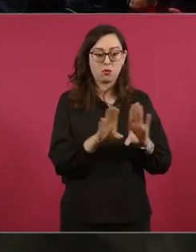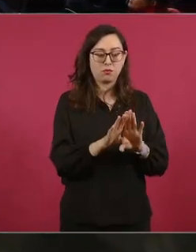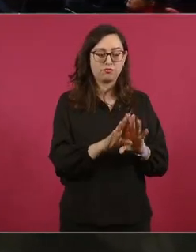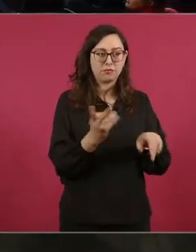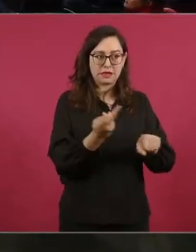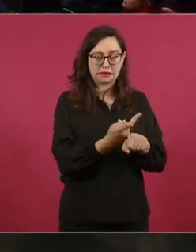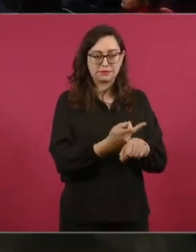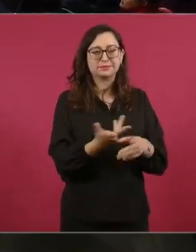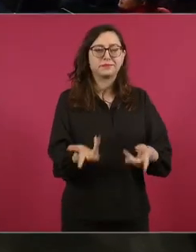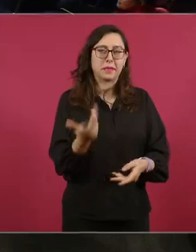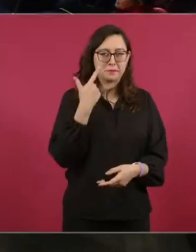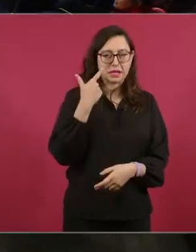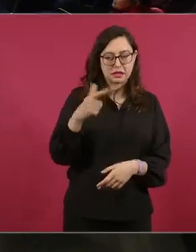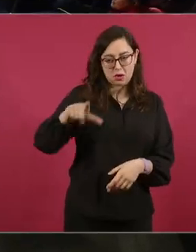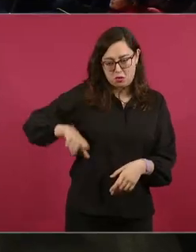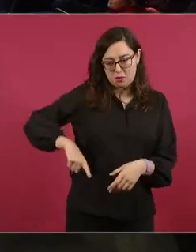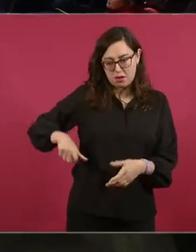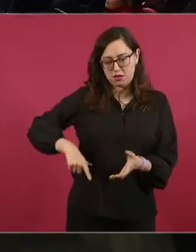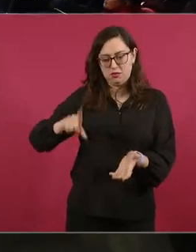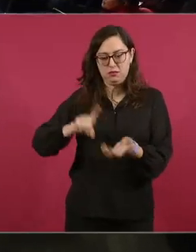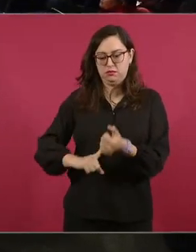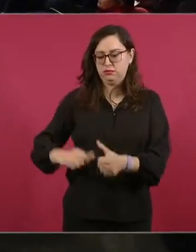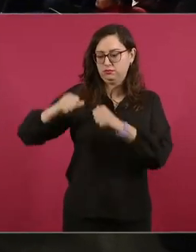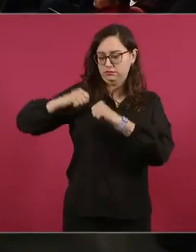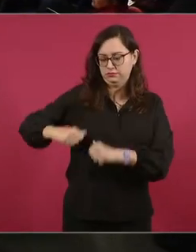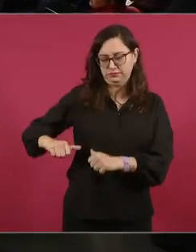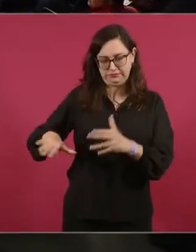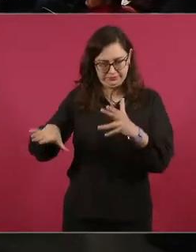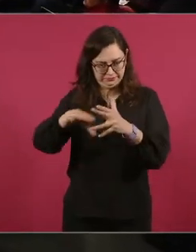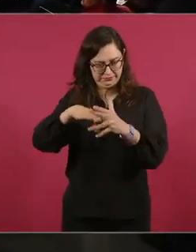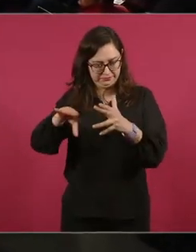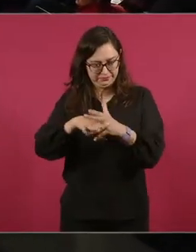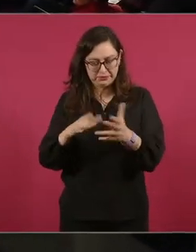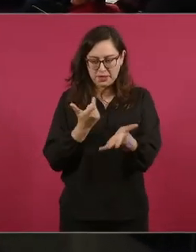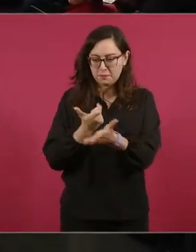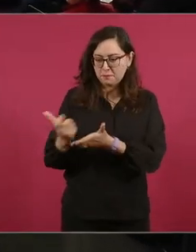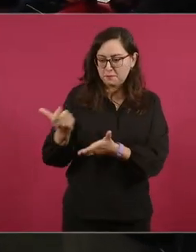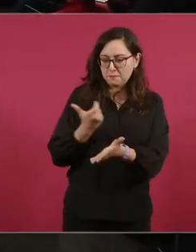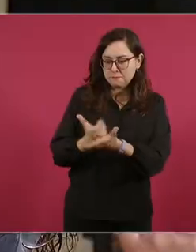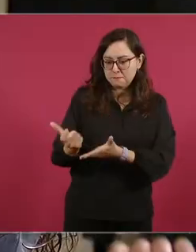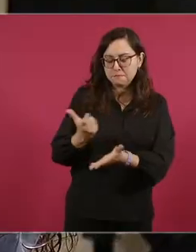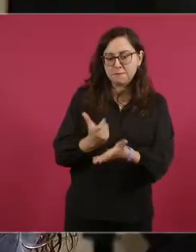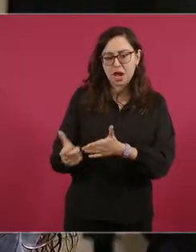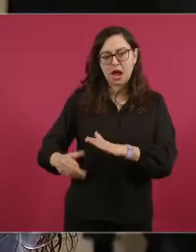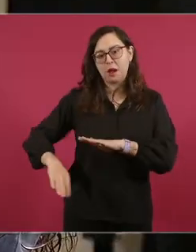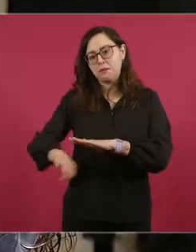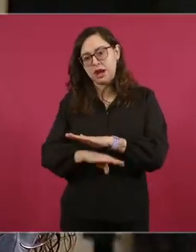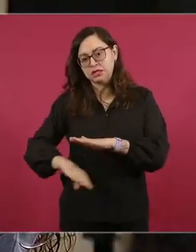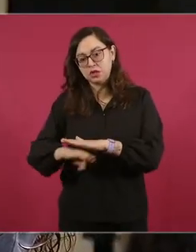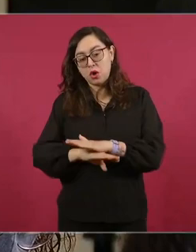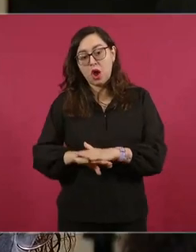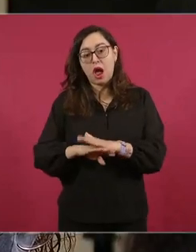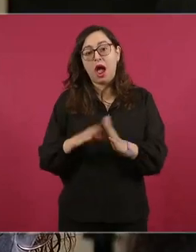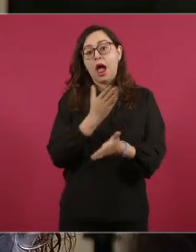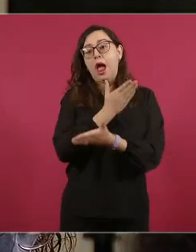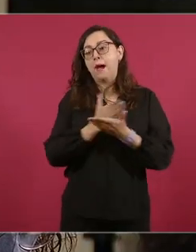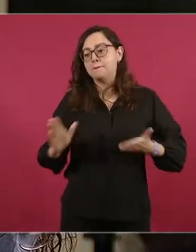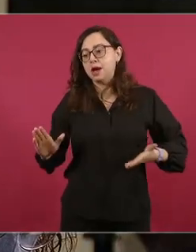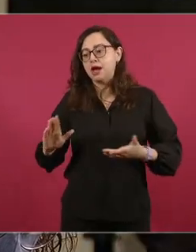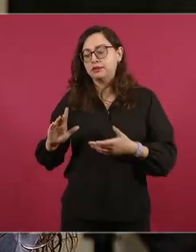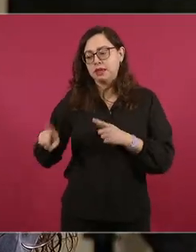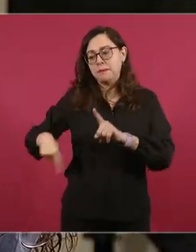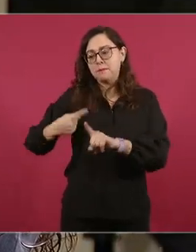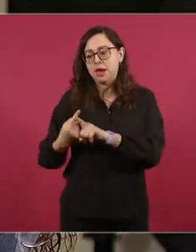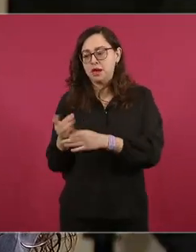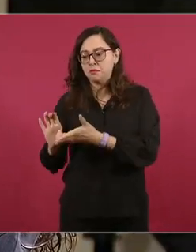medio son dos rubros, ¿no? El salario base más la compensación garantizada, y normalmente la compensación es muy alta y